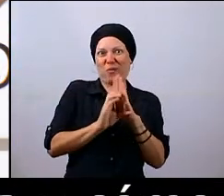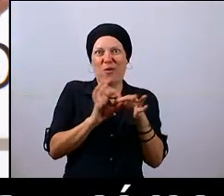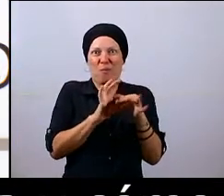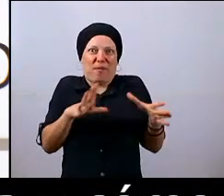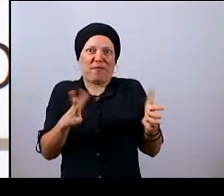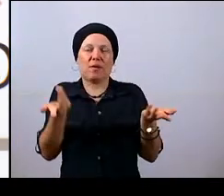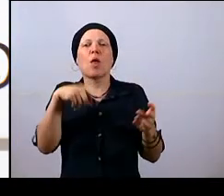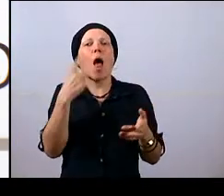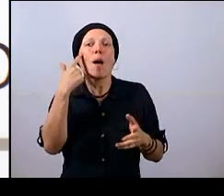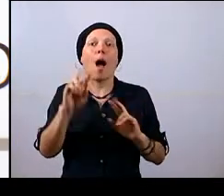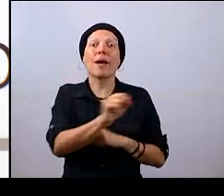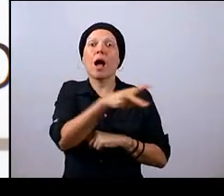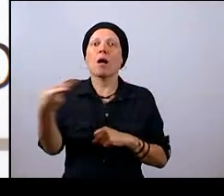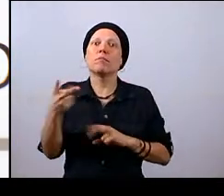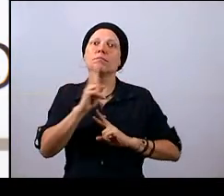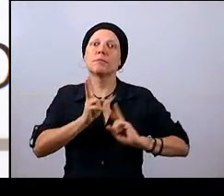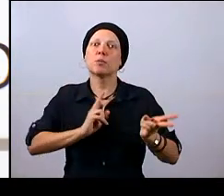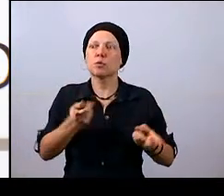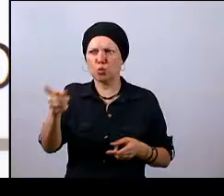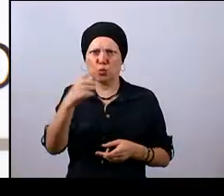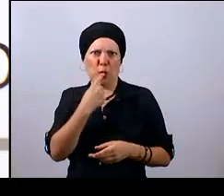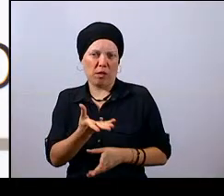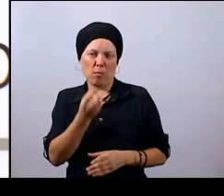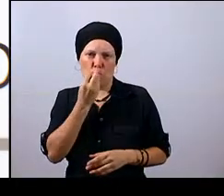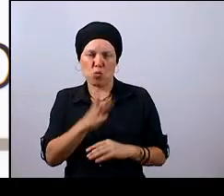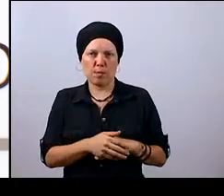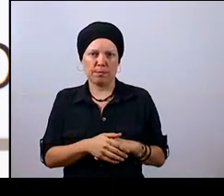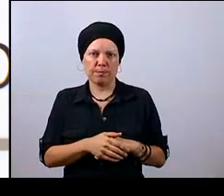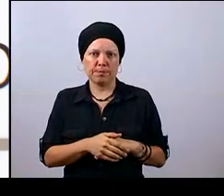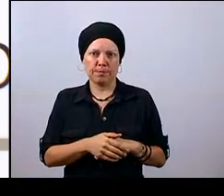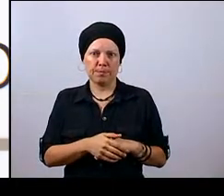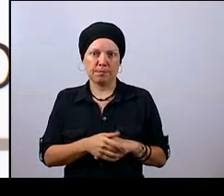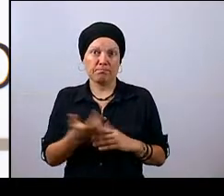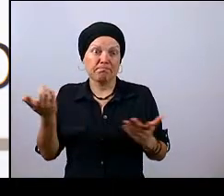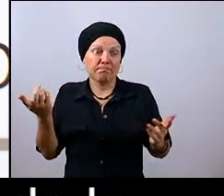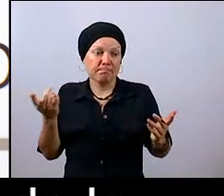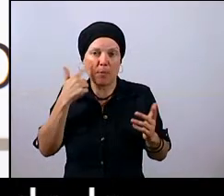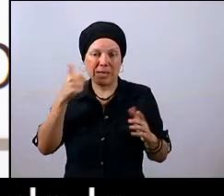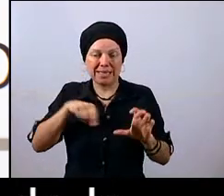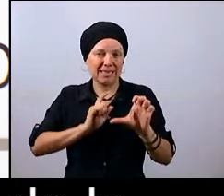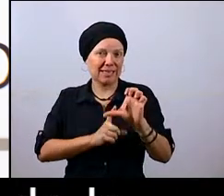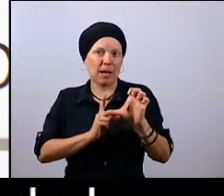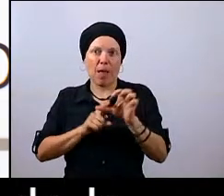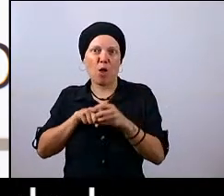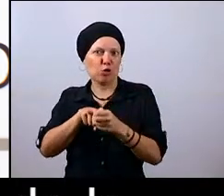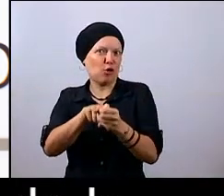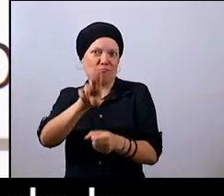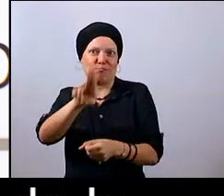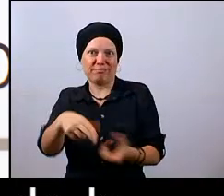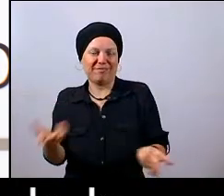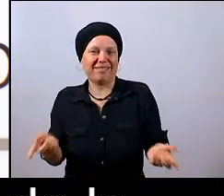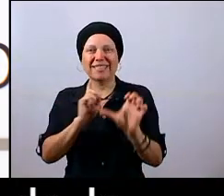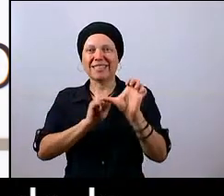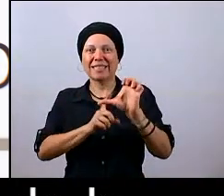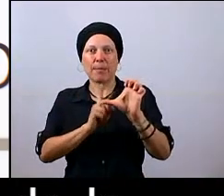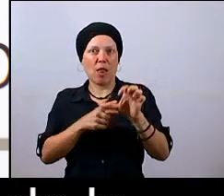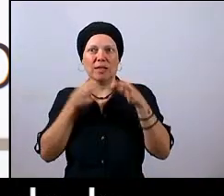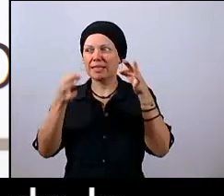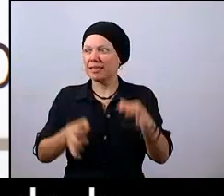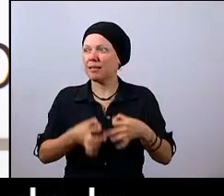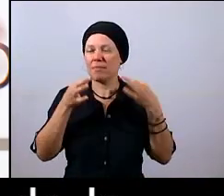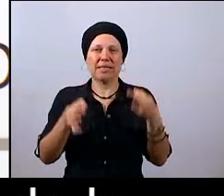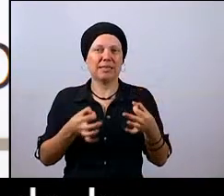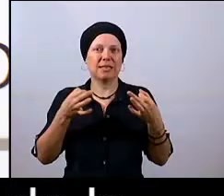de la resolución. Y como usted muy bien dice, y permítame que lo ensalce, Extremadura es solidaria, Extremadura vela siempre